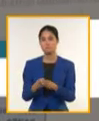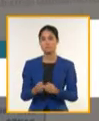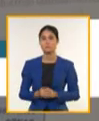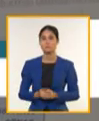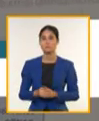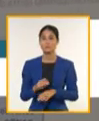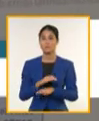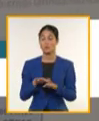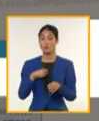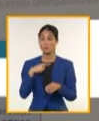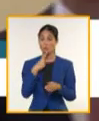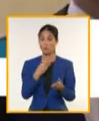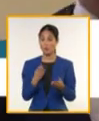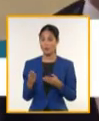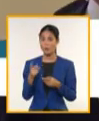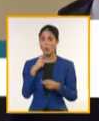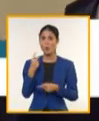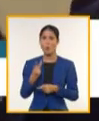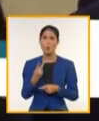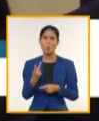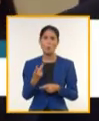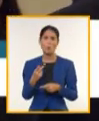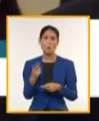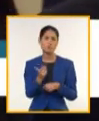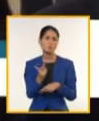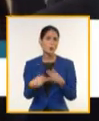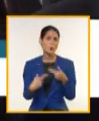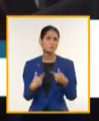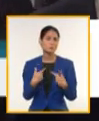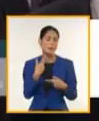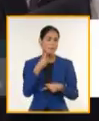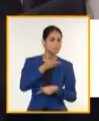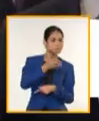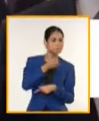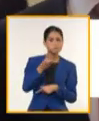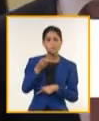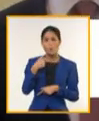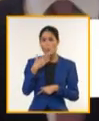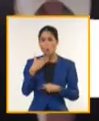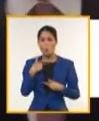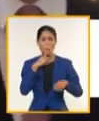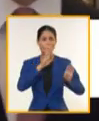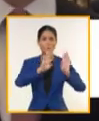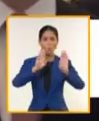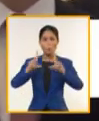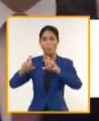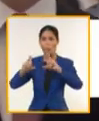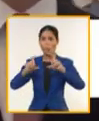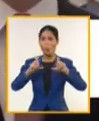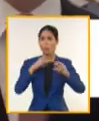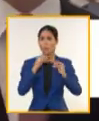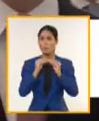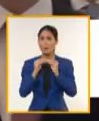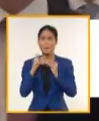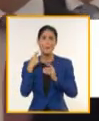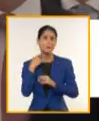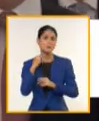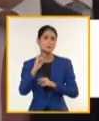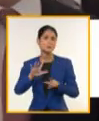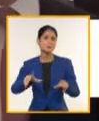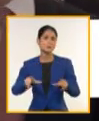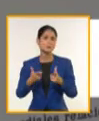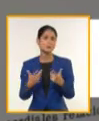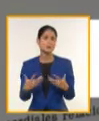la bienvenida, ambos dignatarios recorrieron la exposición fotográfica por el aniversario 65 del establecimiento de